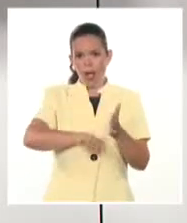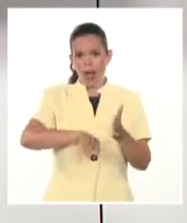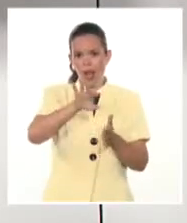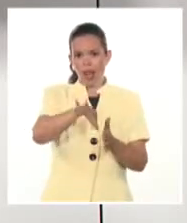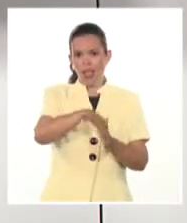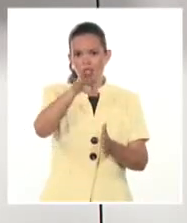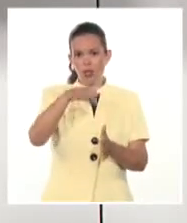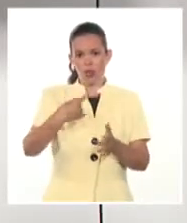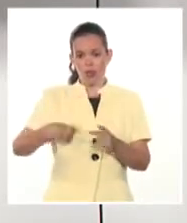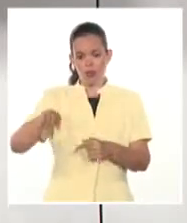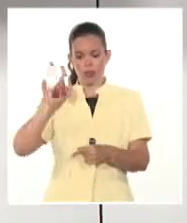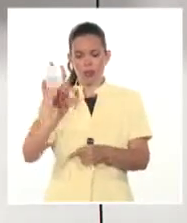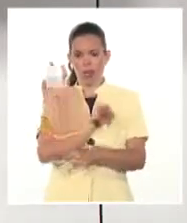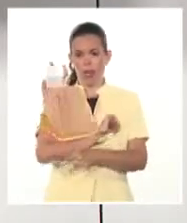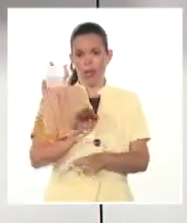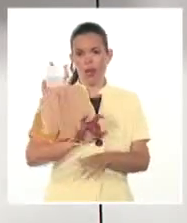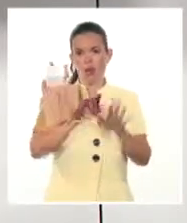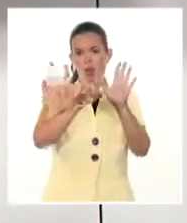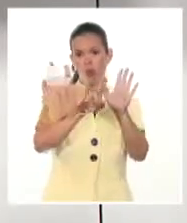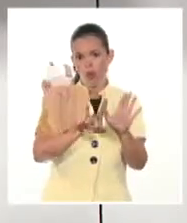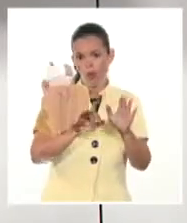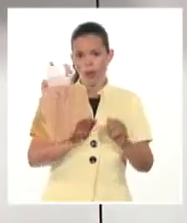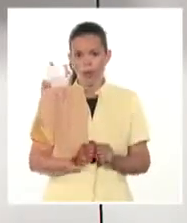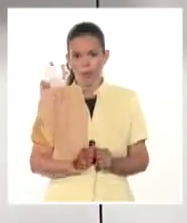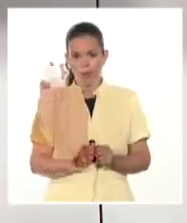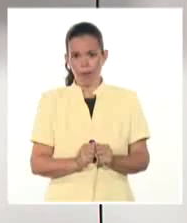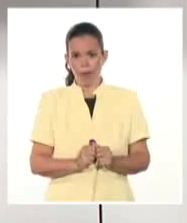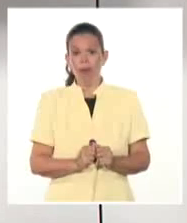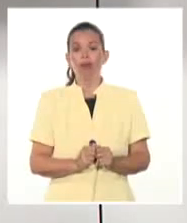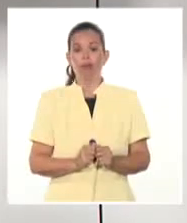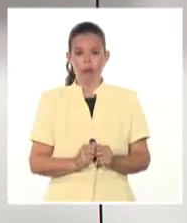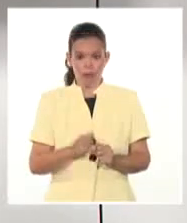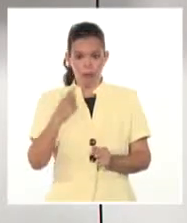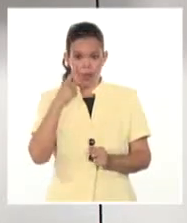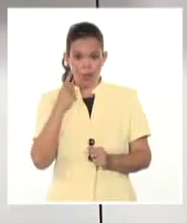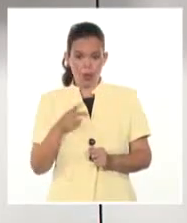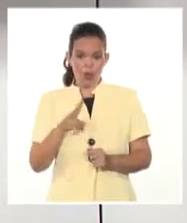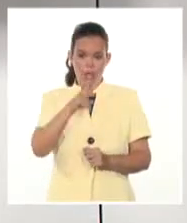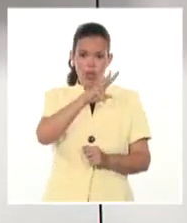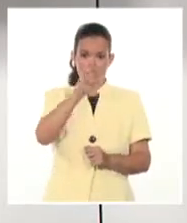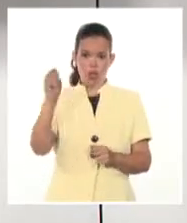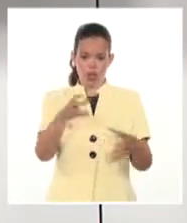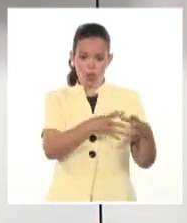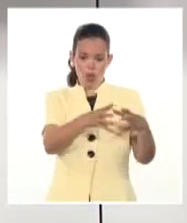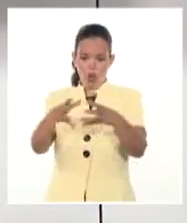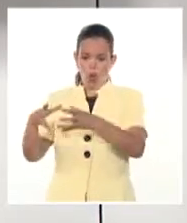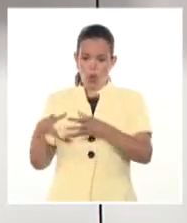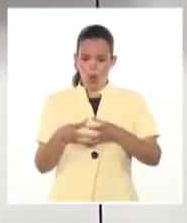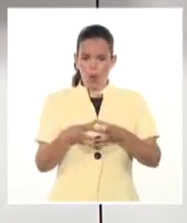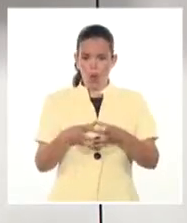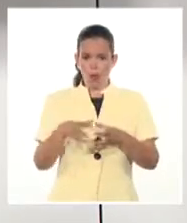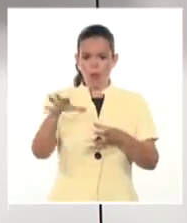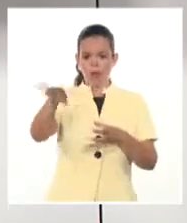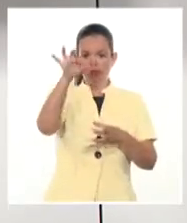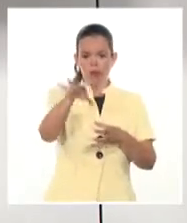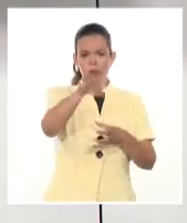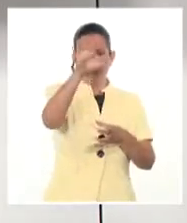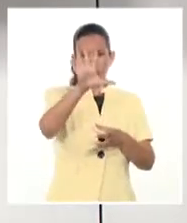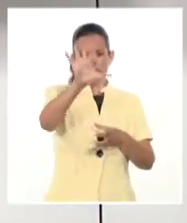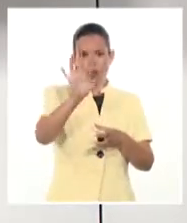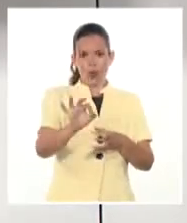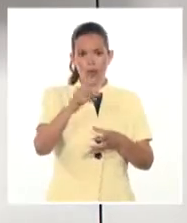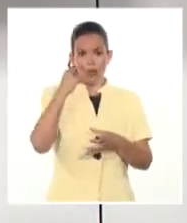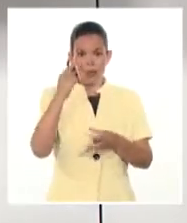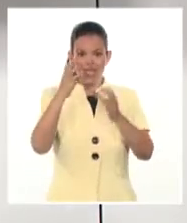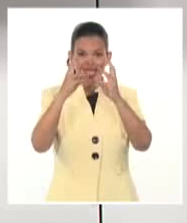de 23 gobernaciones y 50 alcaldías de 200, un resultado muy superior al del resto de los partidos, pues esto no